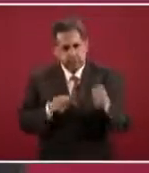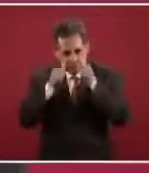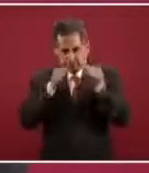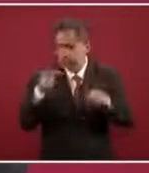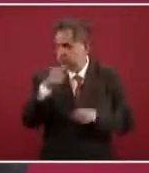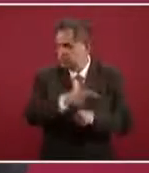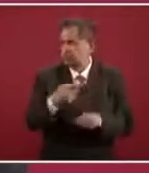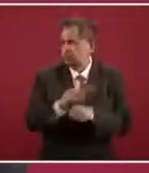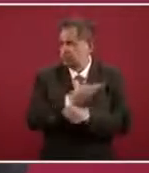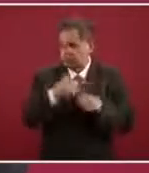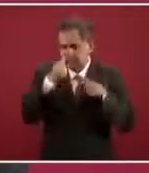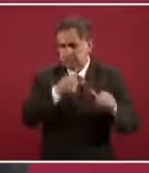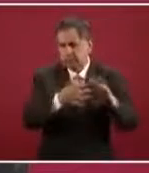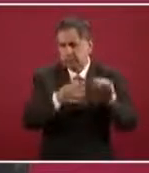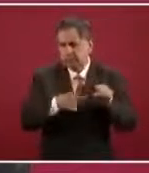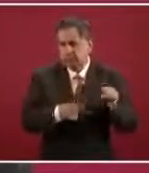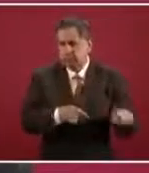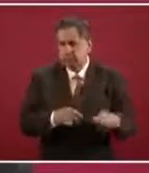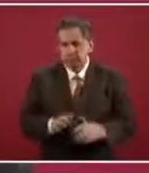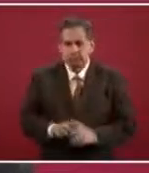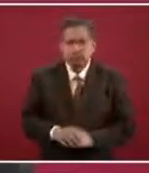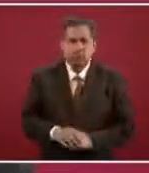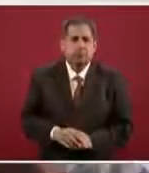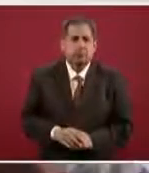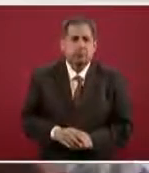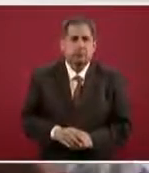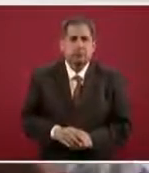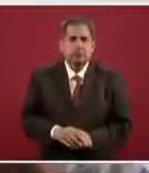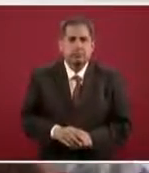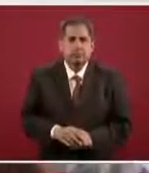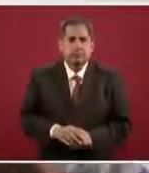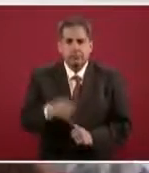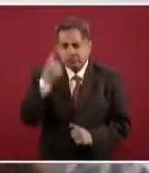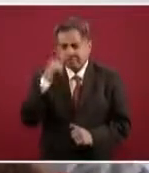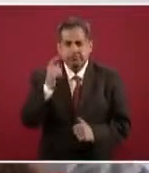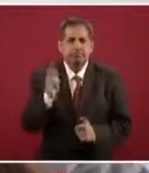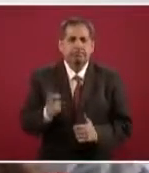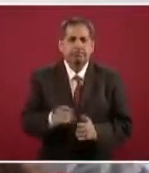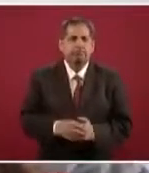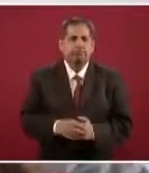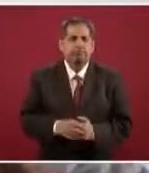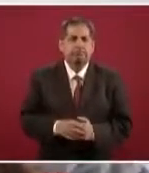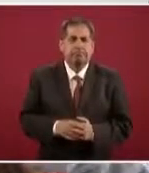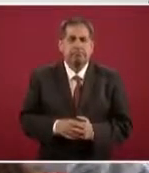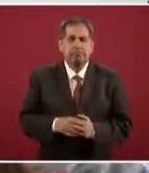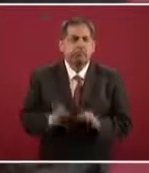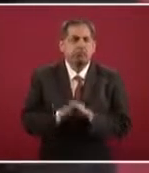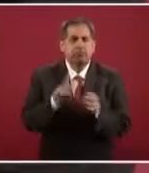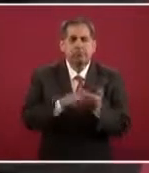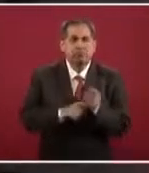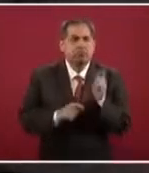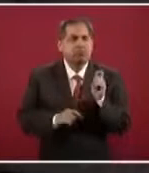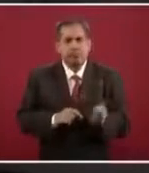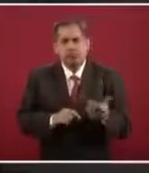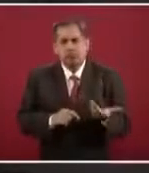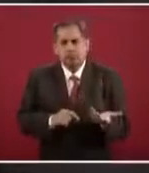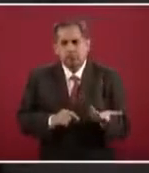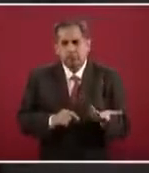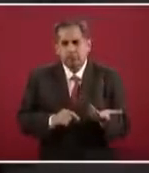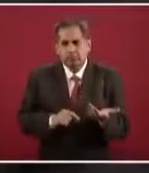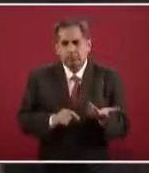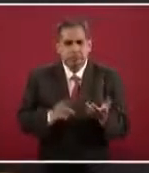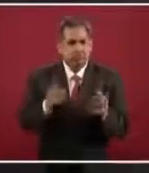atienda este asunto para que se busque